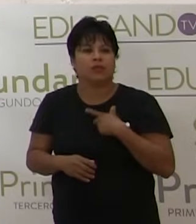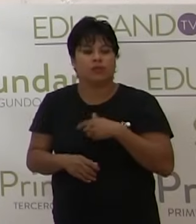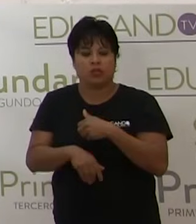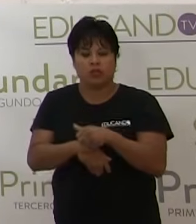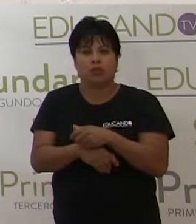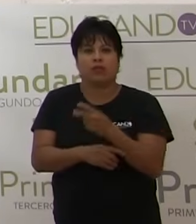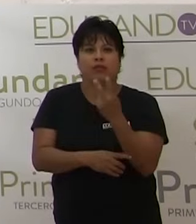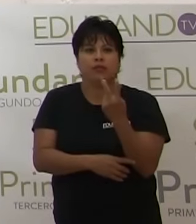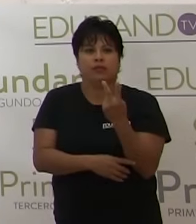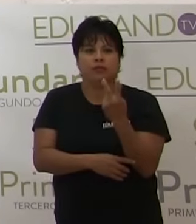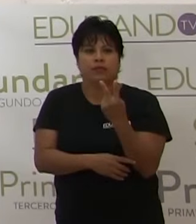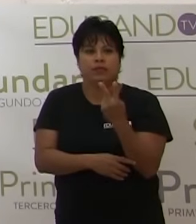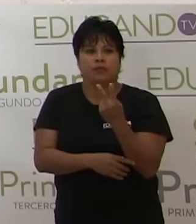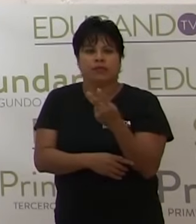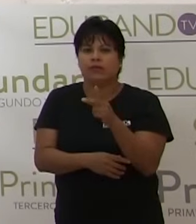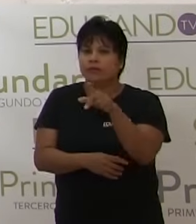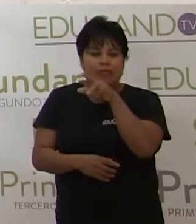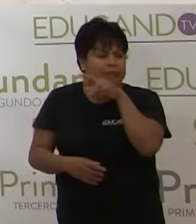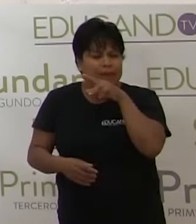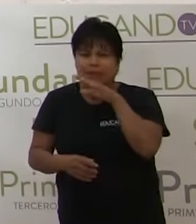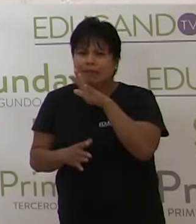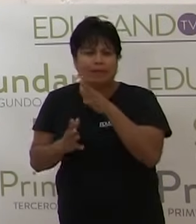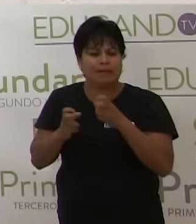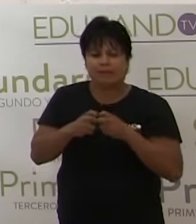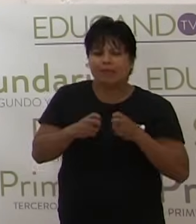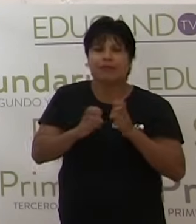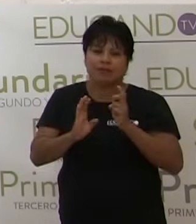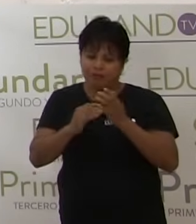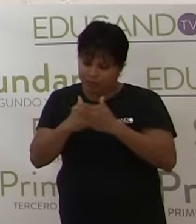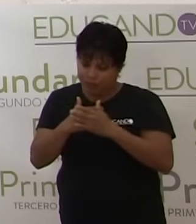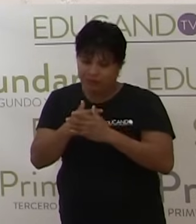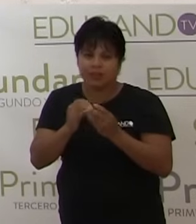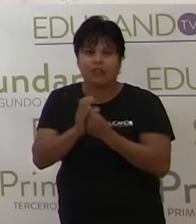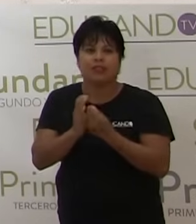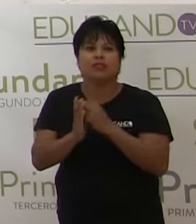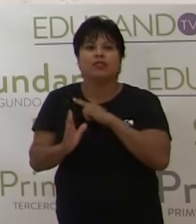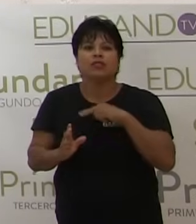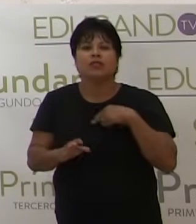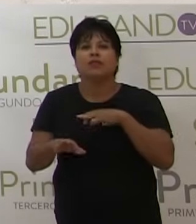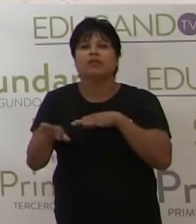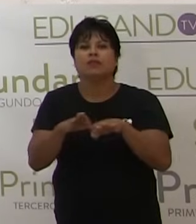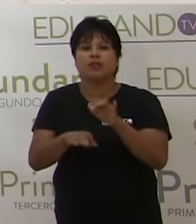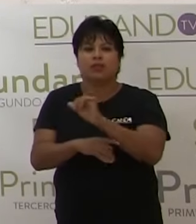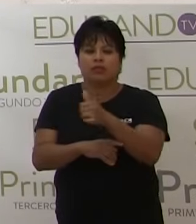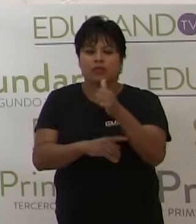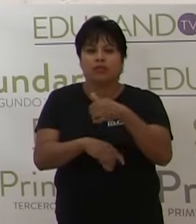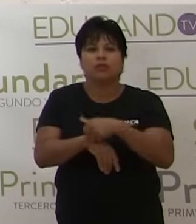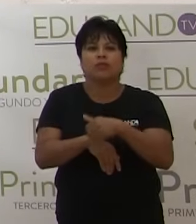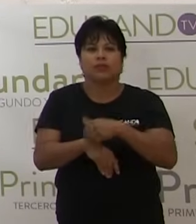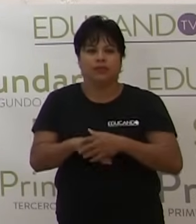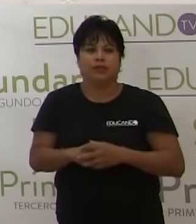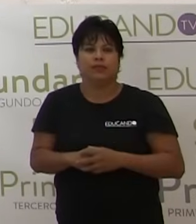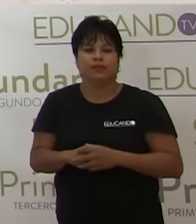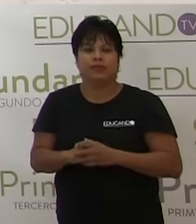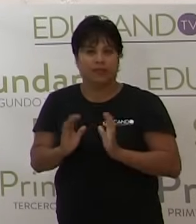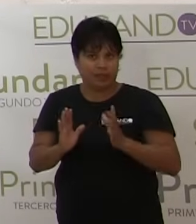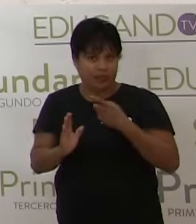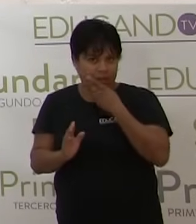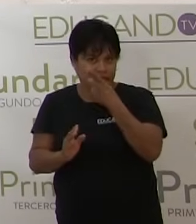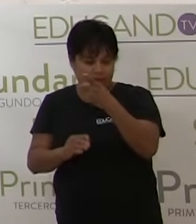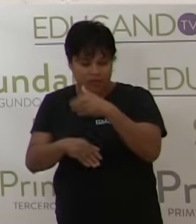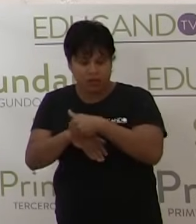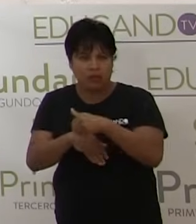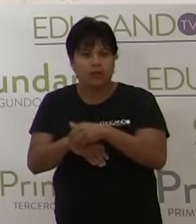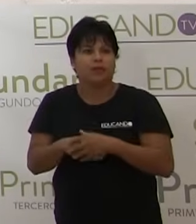12 No te desesperes recuerda que en las siguientes clases vamos a trabajar con los demás números ya te dije el